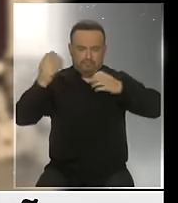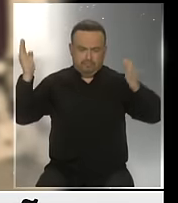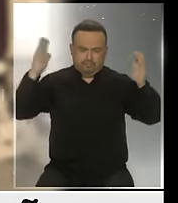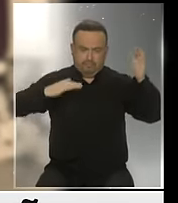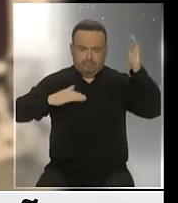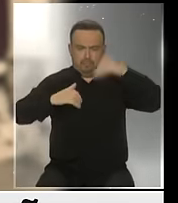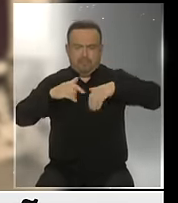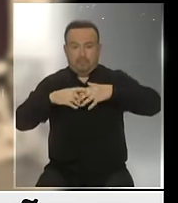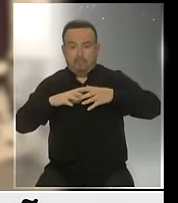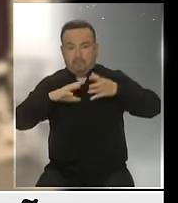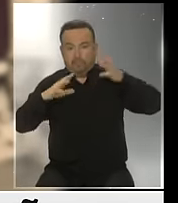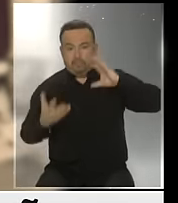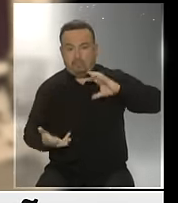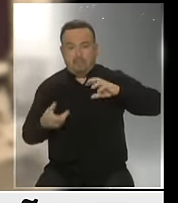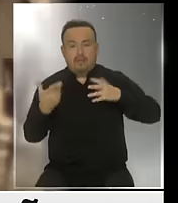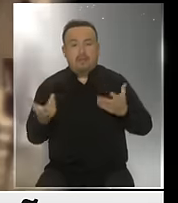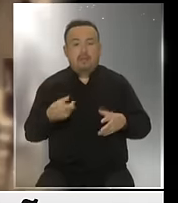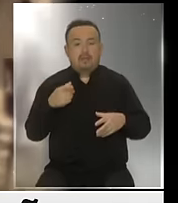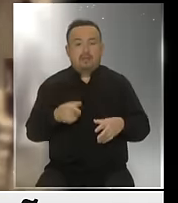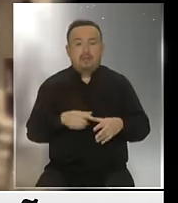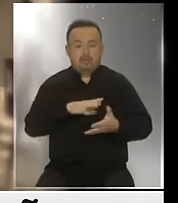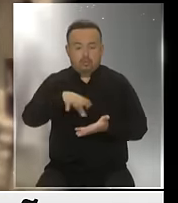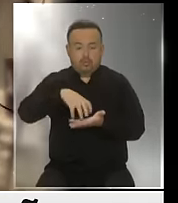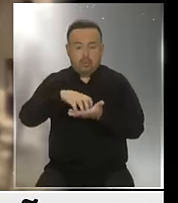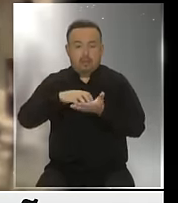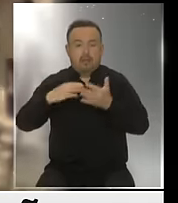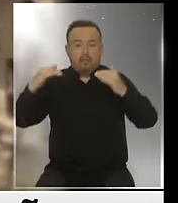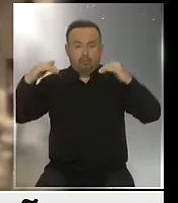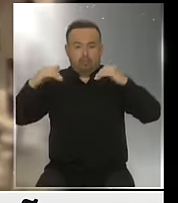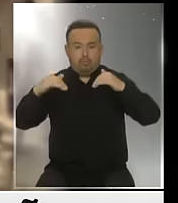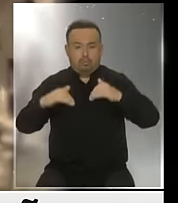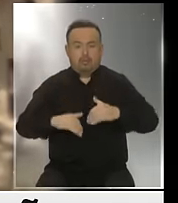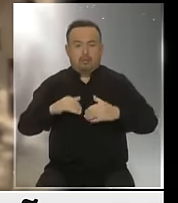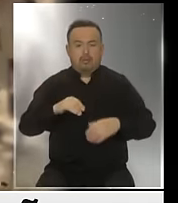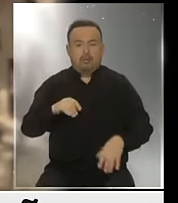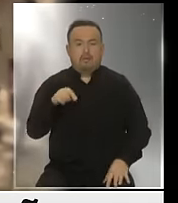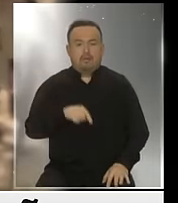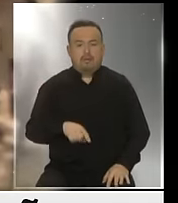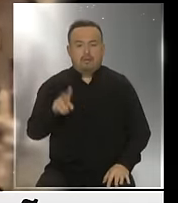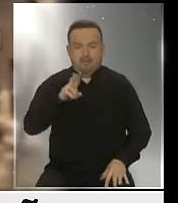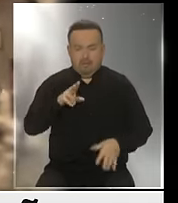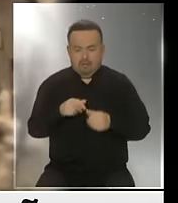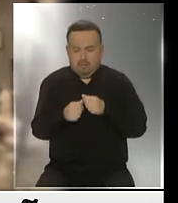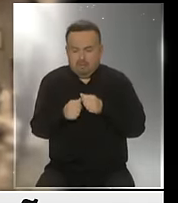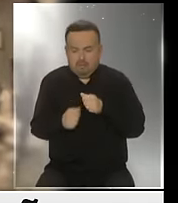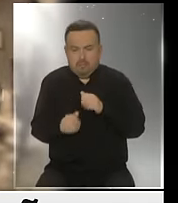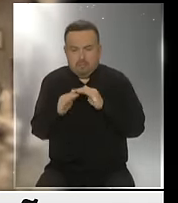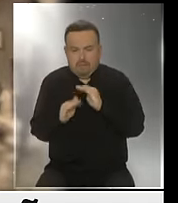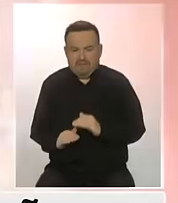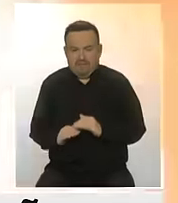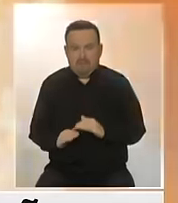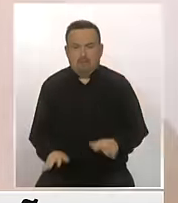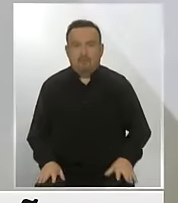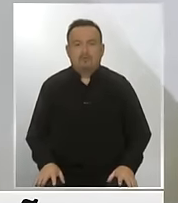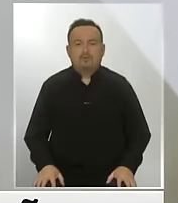edificios colapsados y el hundimiento de la ciudad. Valdivia quedó varios metros más abajo.